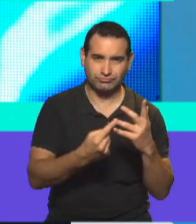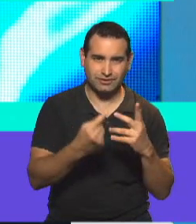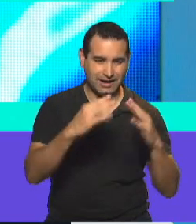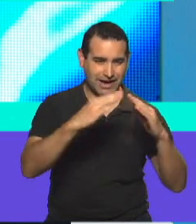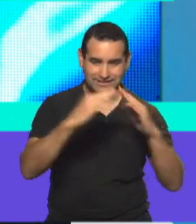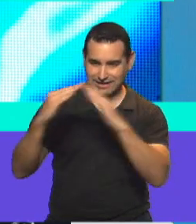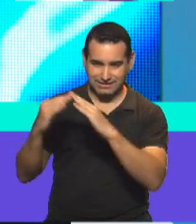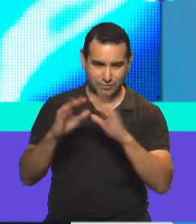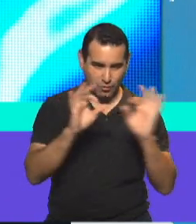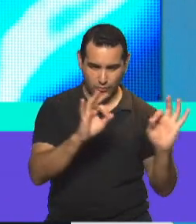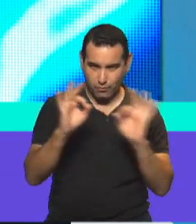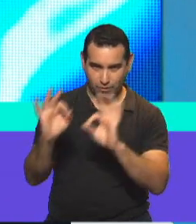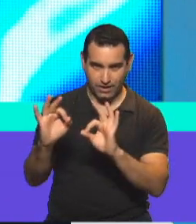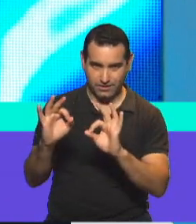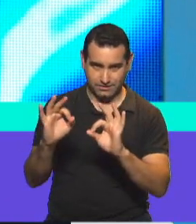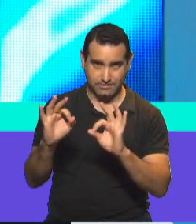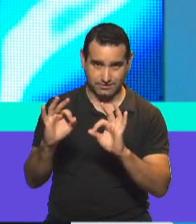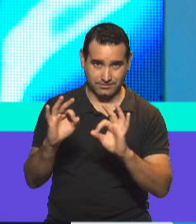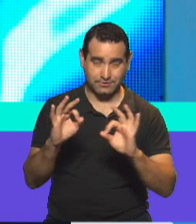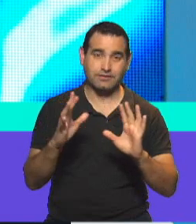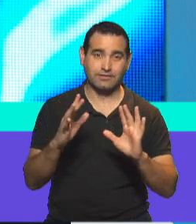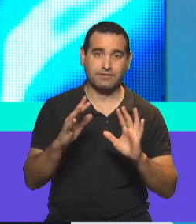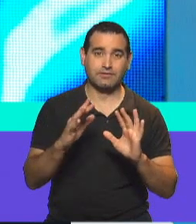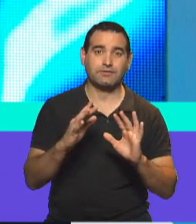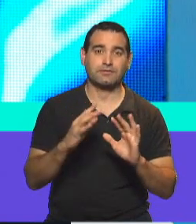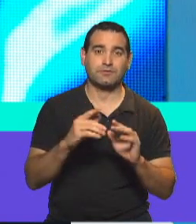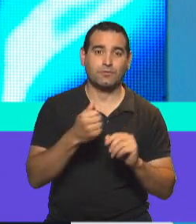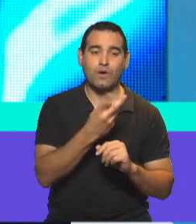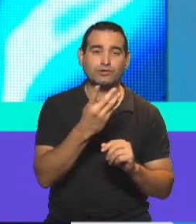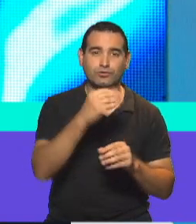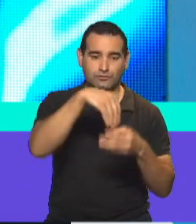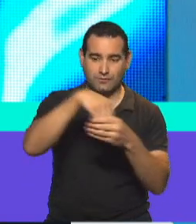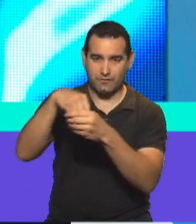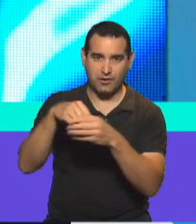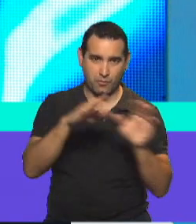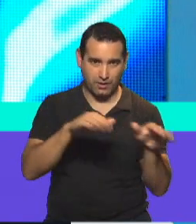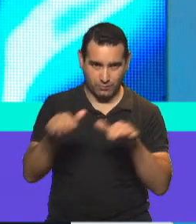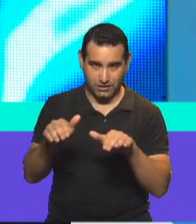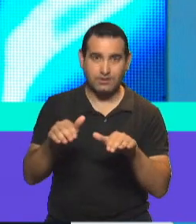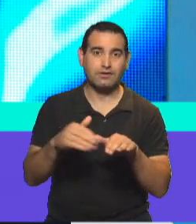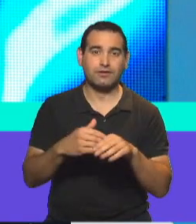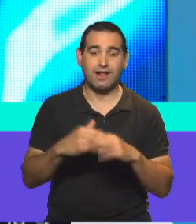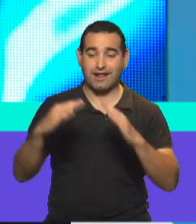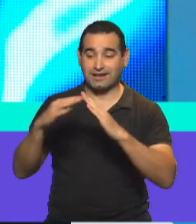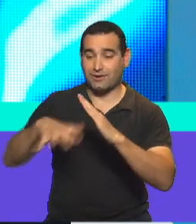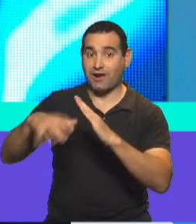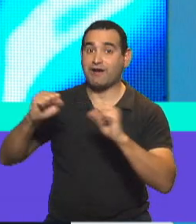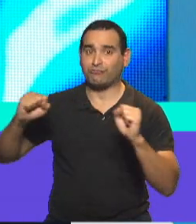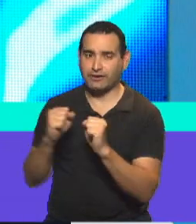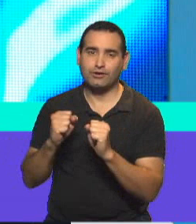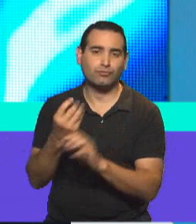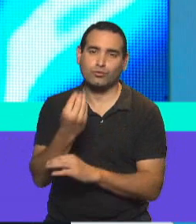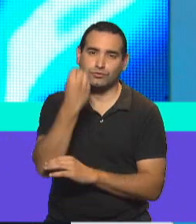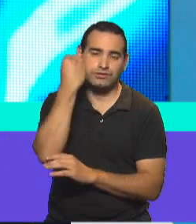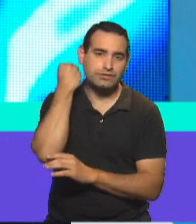iguales de dimensiones y igual en los habitantes de esa vivienda, obviamente en un hogar en una zona fría va a consumir mucho más, va a